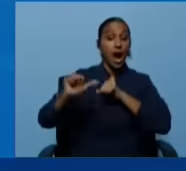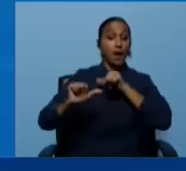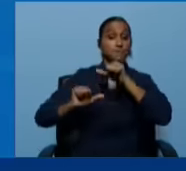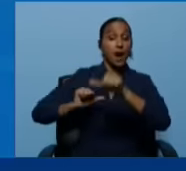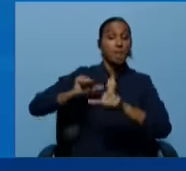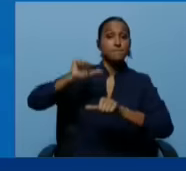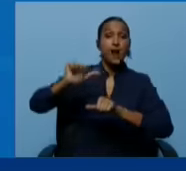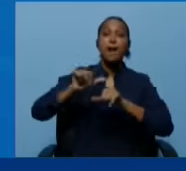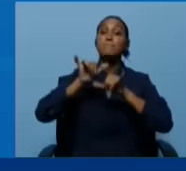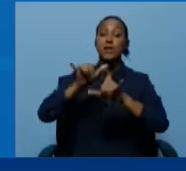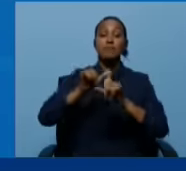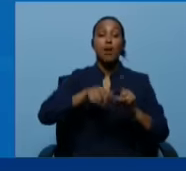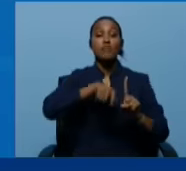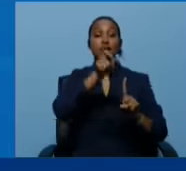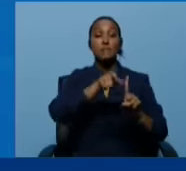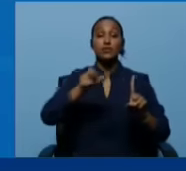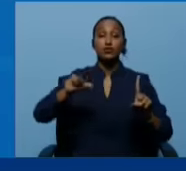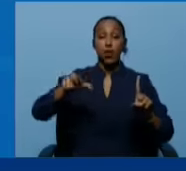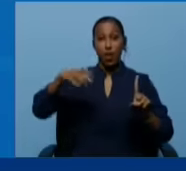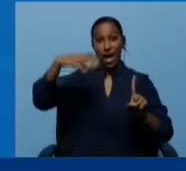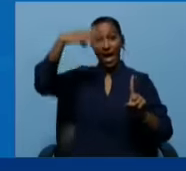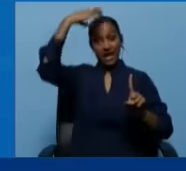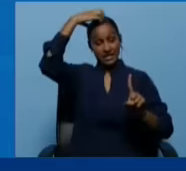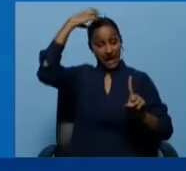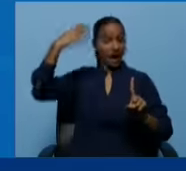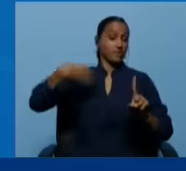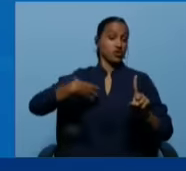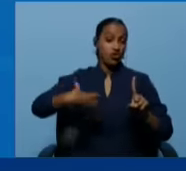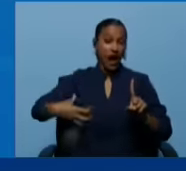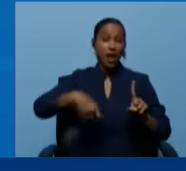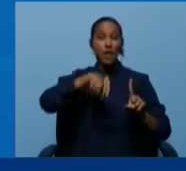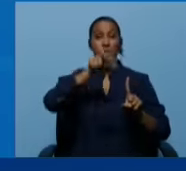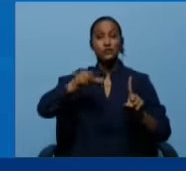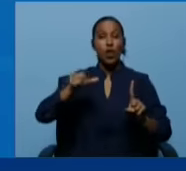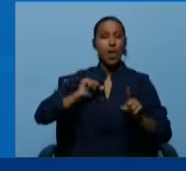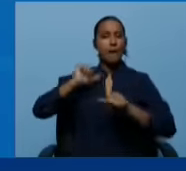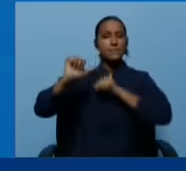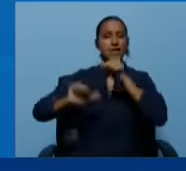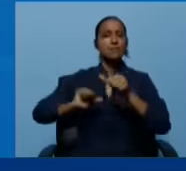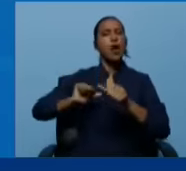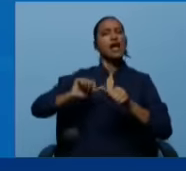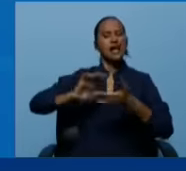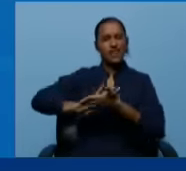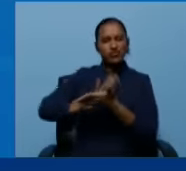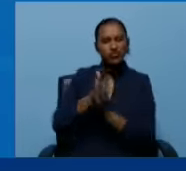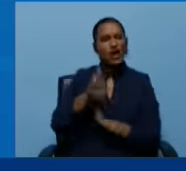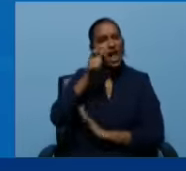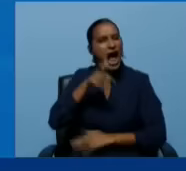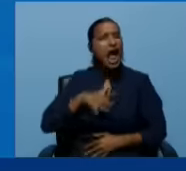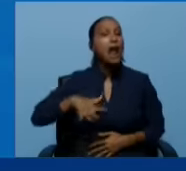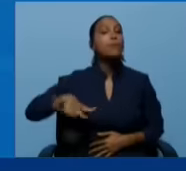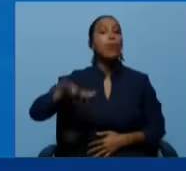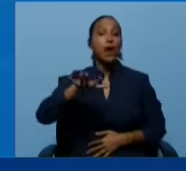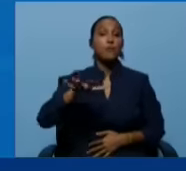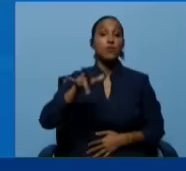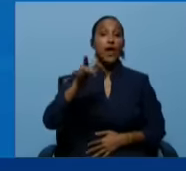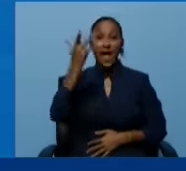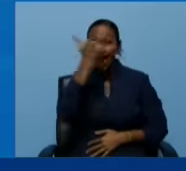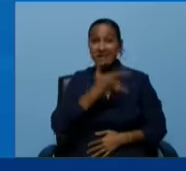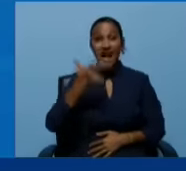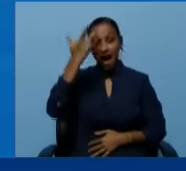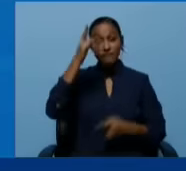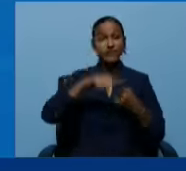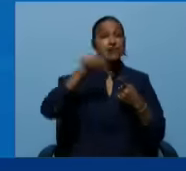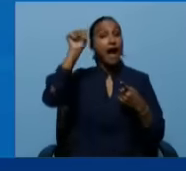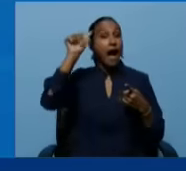de las élites imperiales que destruyeron pueblos enteros en Asia, África y América.